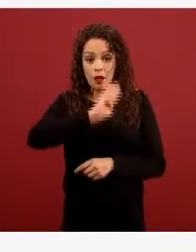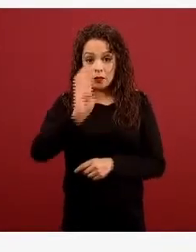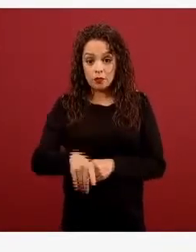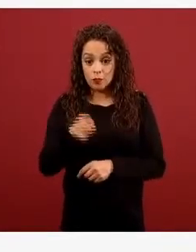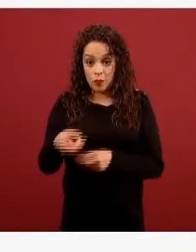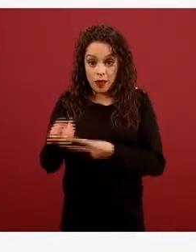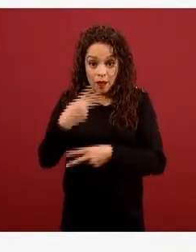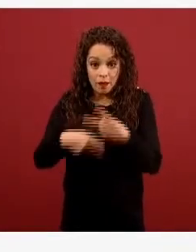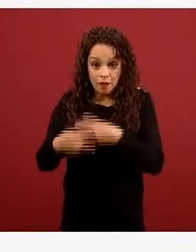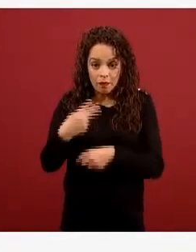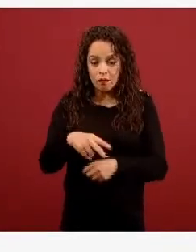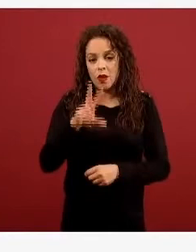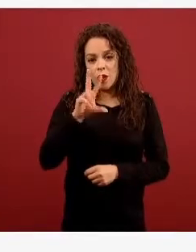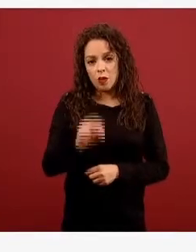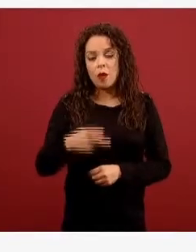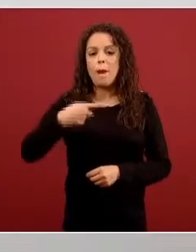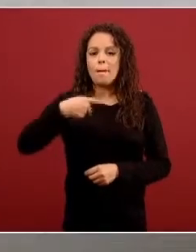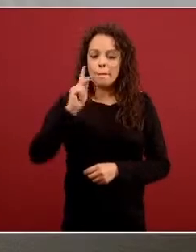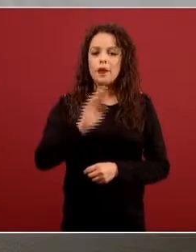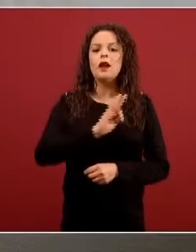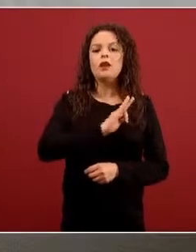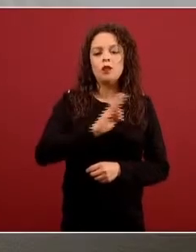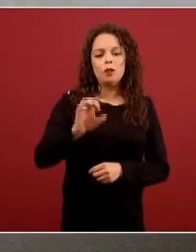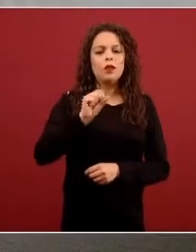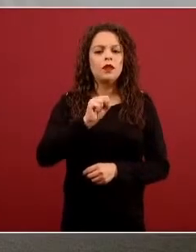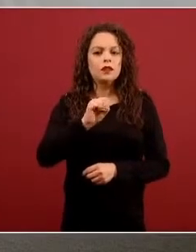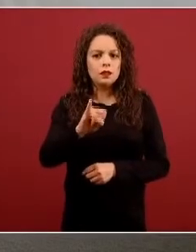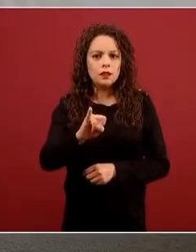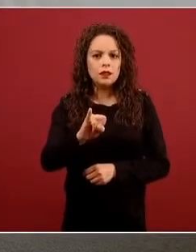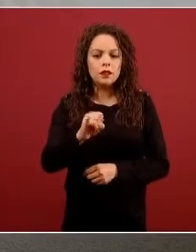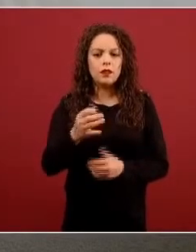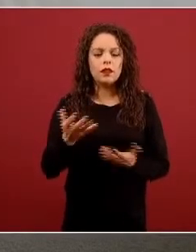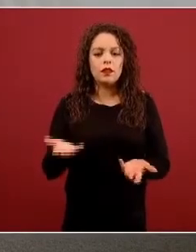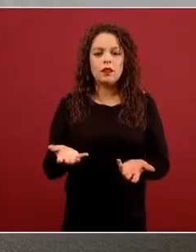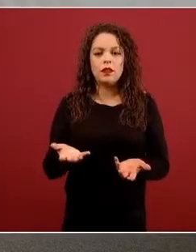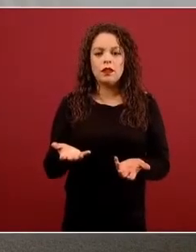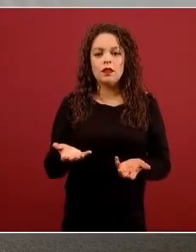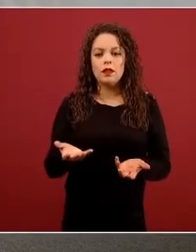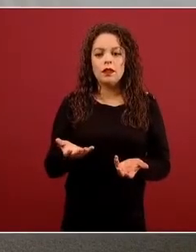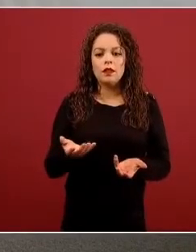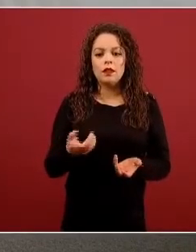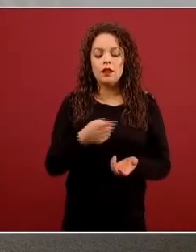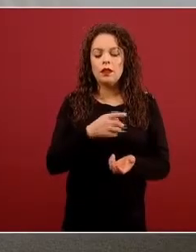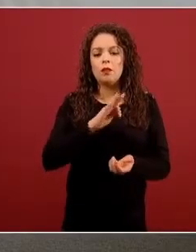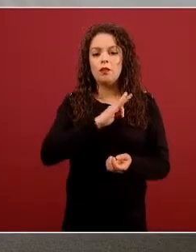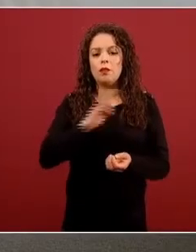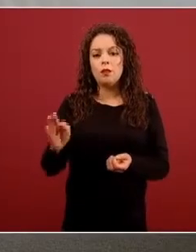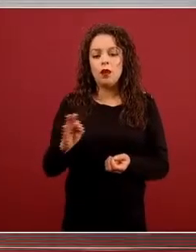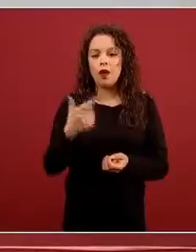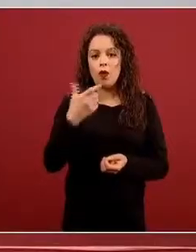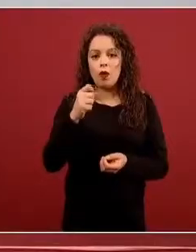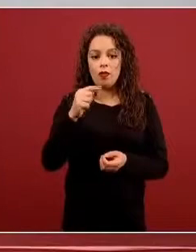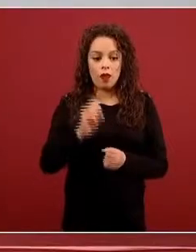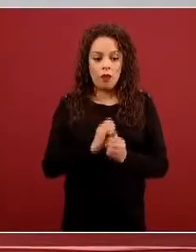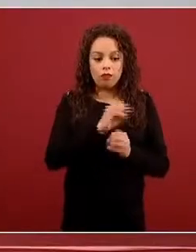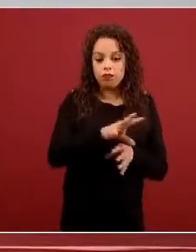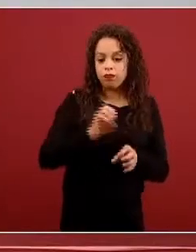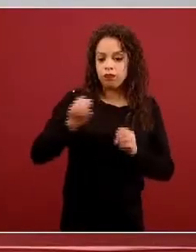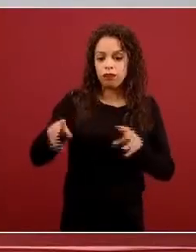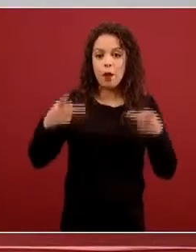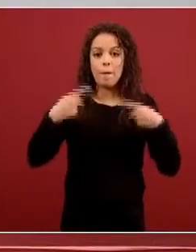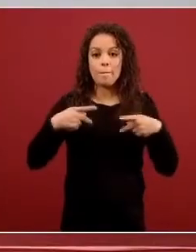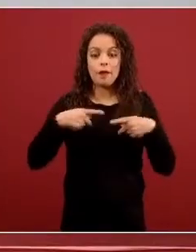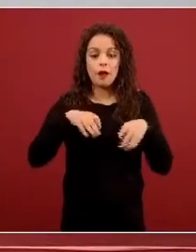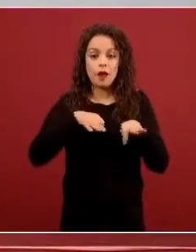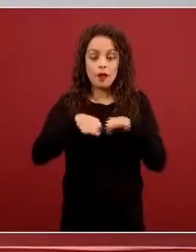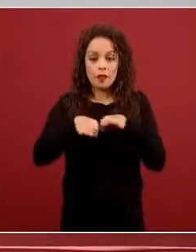embargo pueden producirse algún tipo de salpicaduras para los trabajadores de salud o aquellas personas que están en